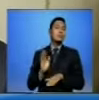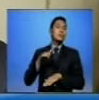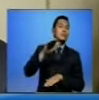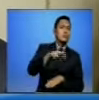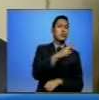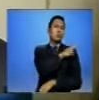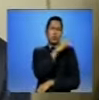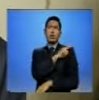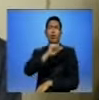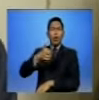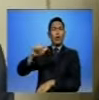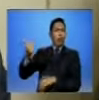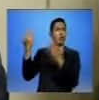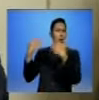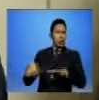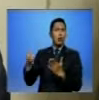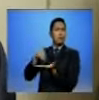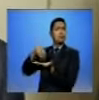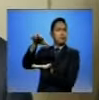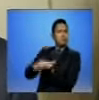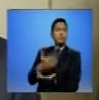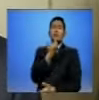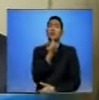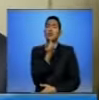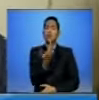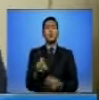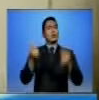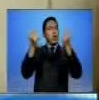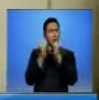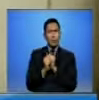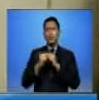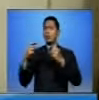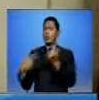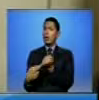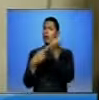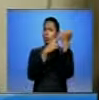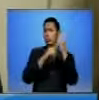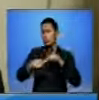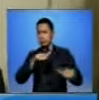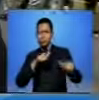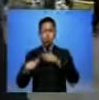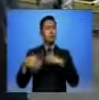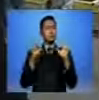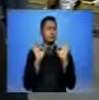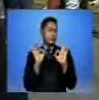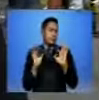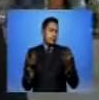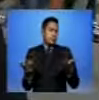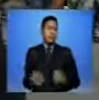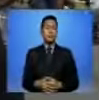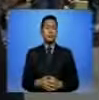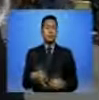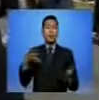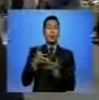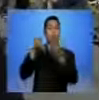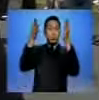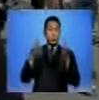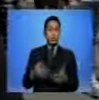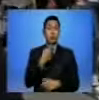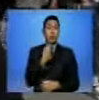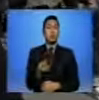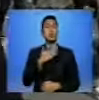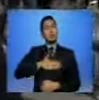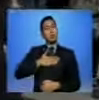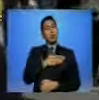otras universidades con el objeto de optimizar los recursos de la universidad. Los estudiantes pidieron se efectúe una